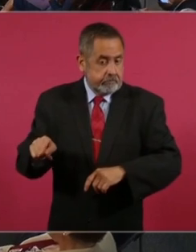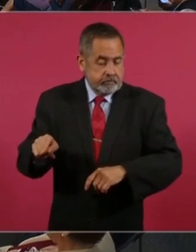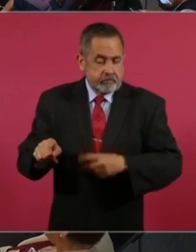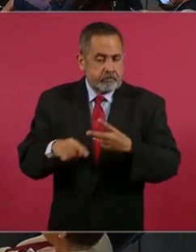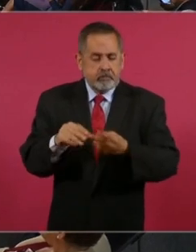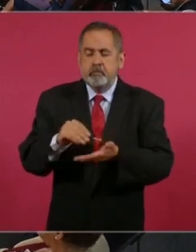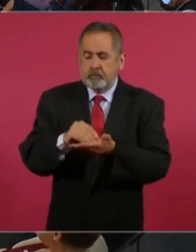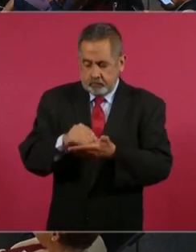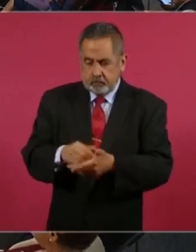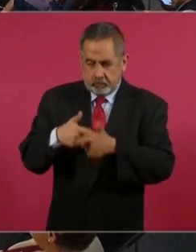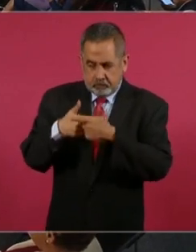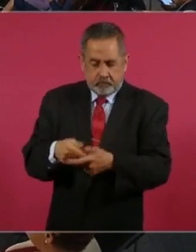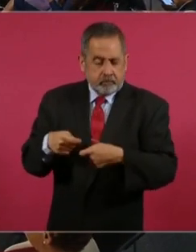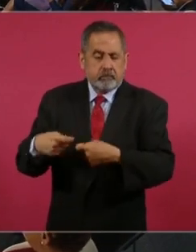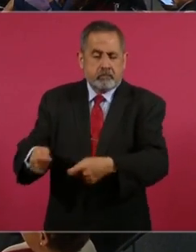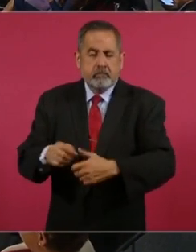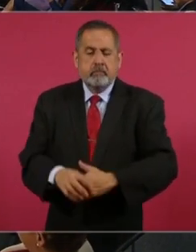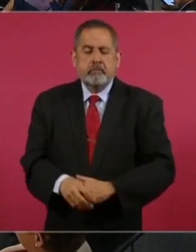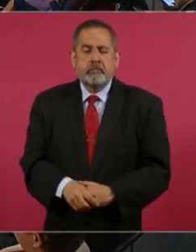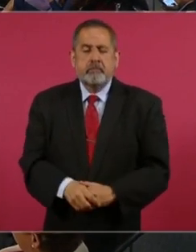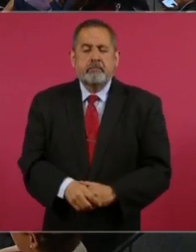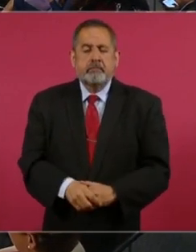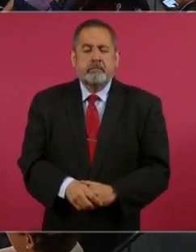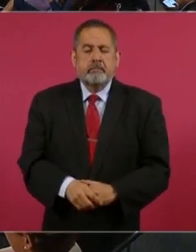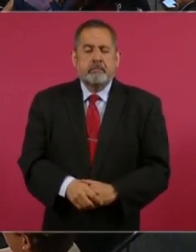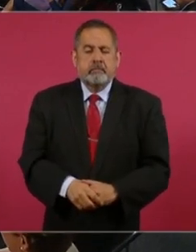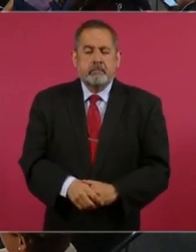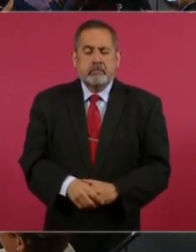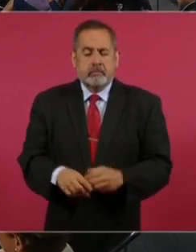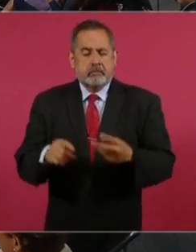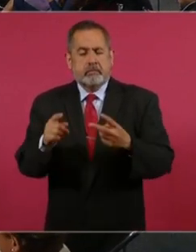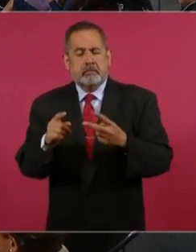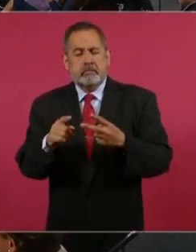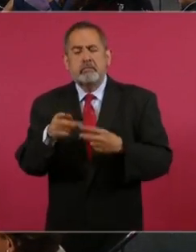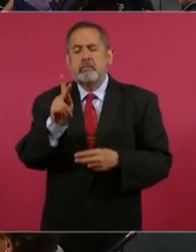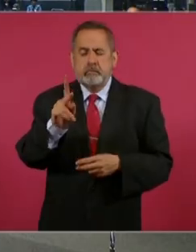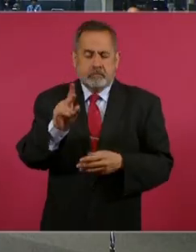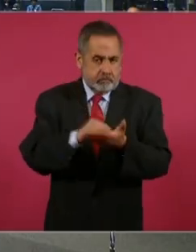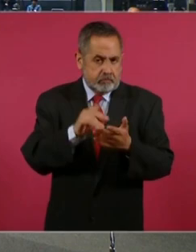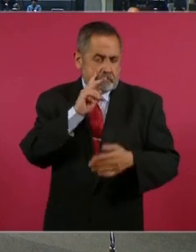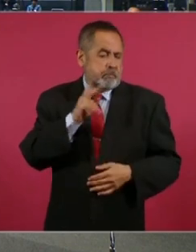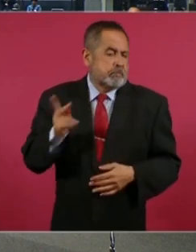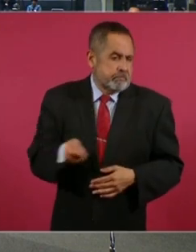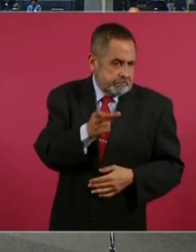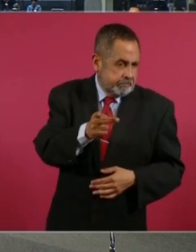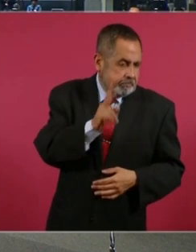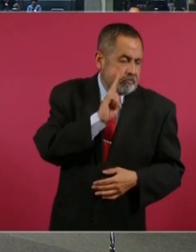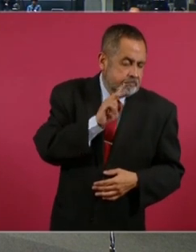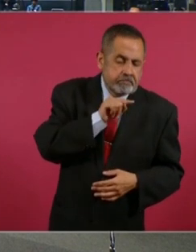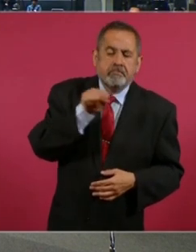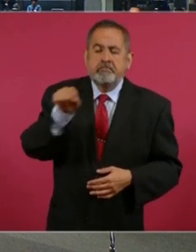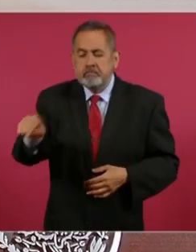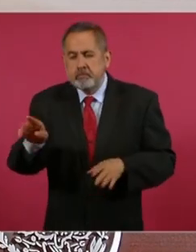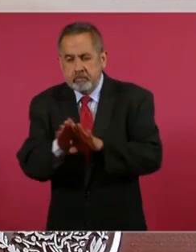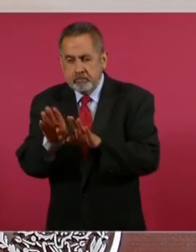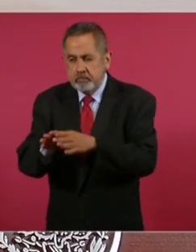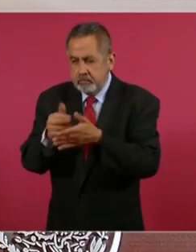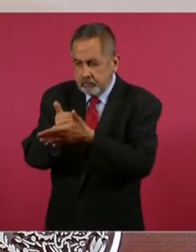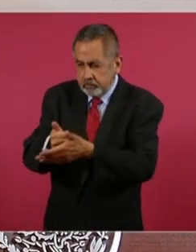y lo vamos a seguir haciendo. Allá. Sí. El segundo punto. Pero de todas maneras, vamos a ver